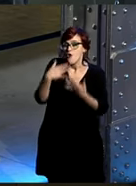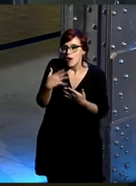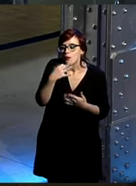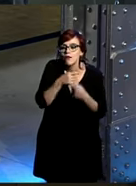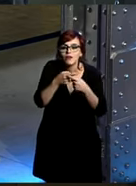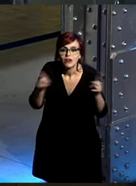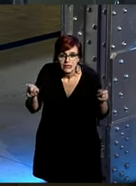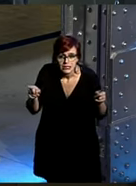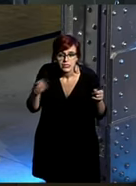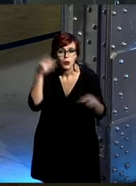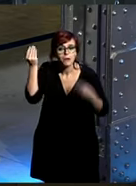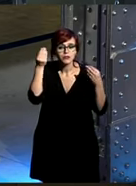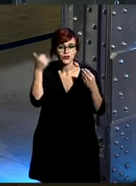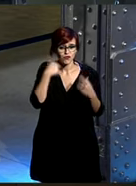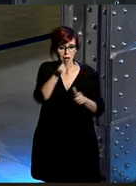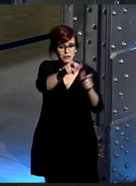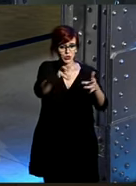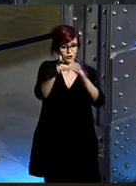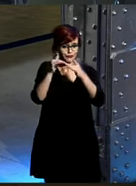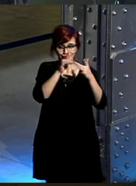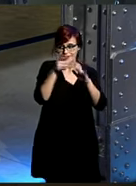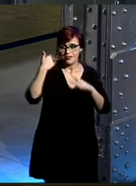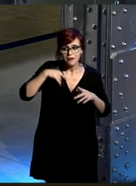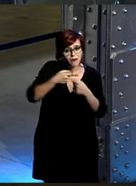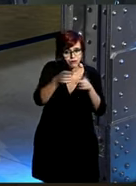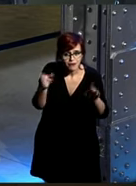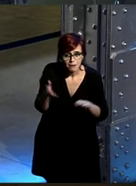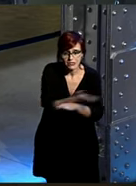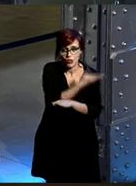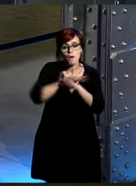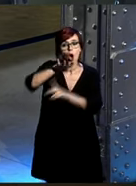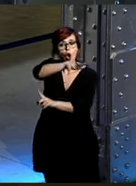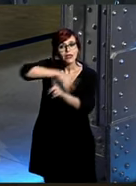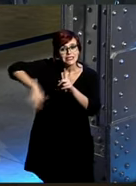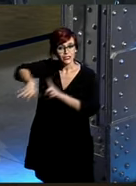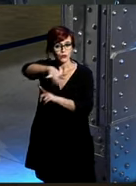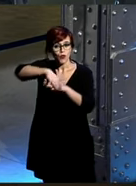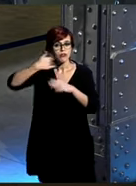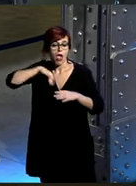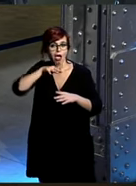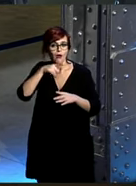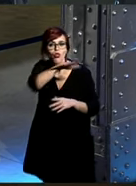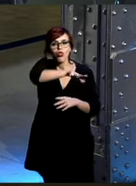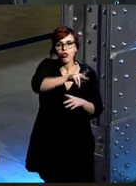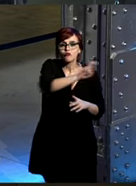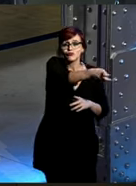ahora y creo que me encuentro con gente que ya no le encuentra ese valor, porque ese espacio público ya lo encuentras en otro